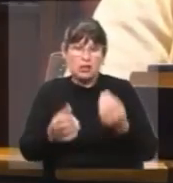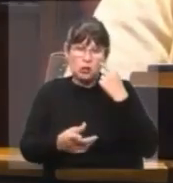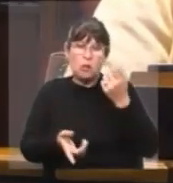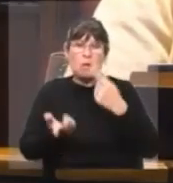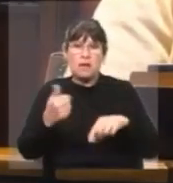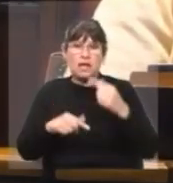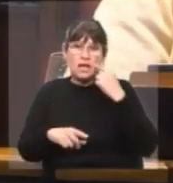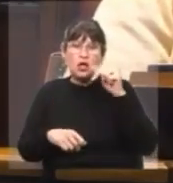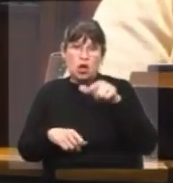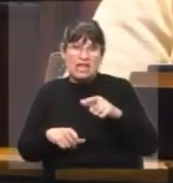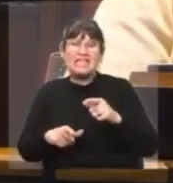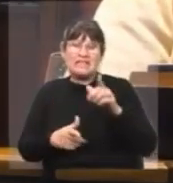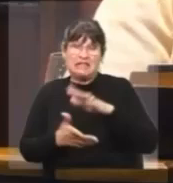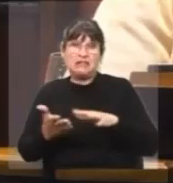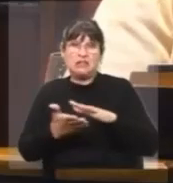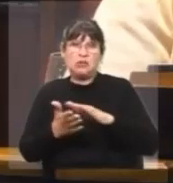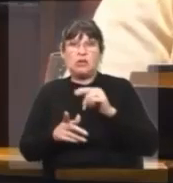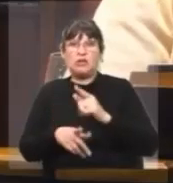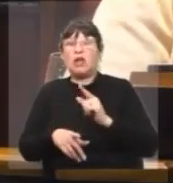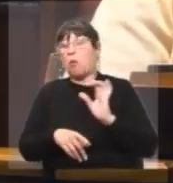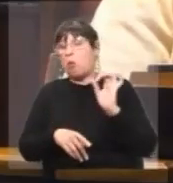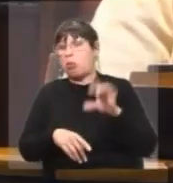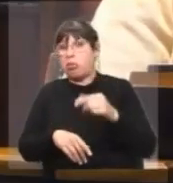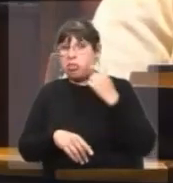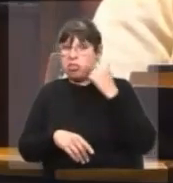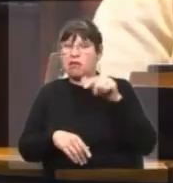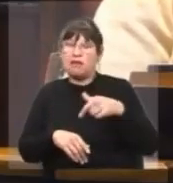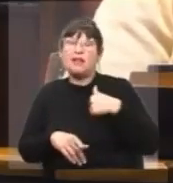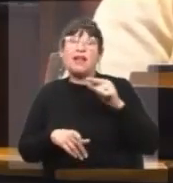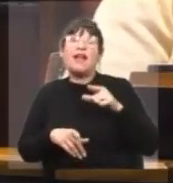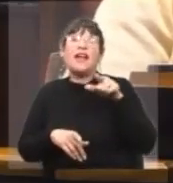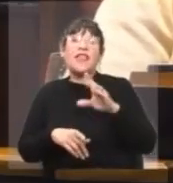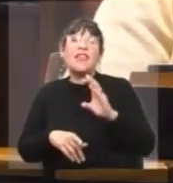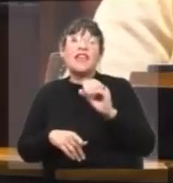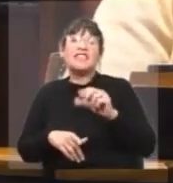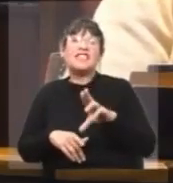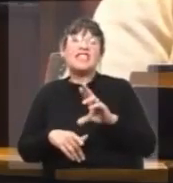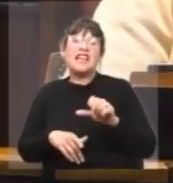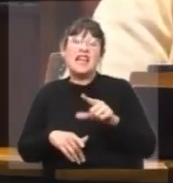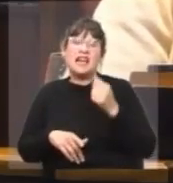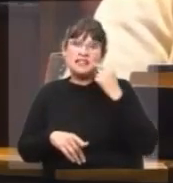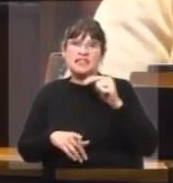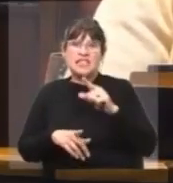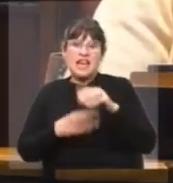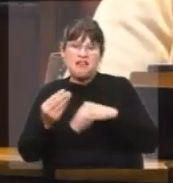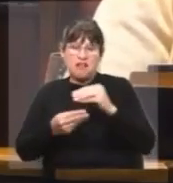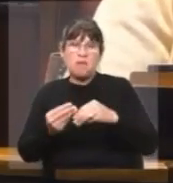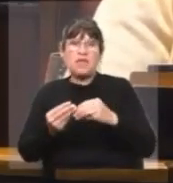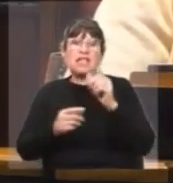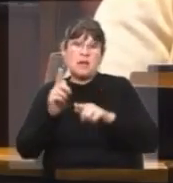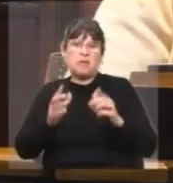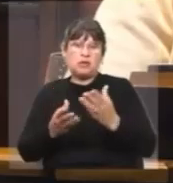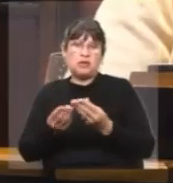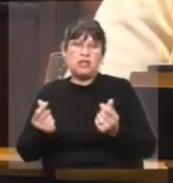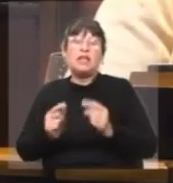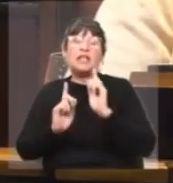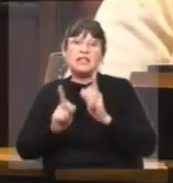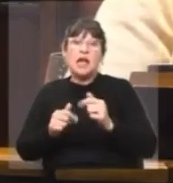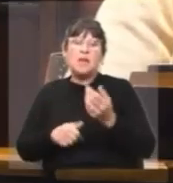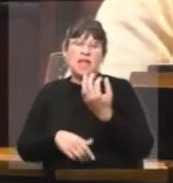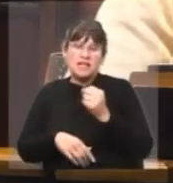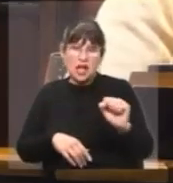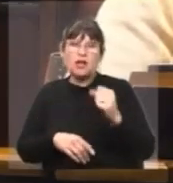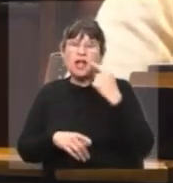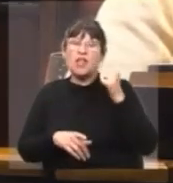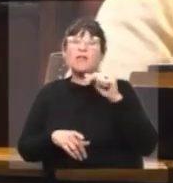incidente no solo es un desaire a Chela Valdés y a las familias de los desaparecidos sino que también representa una violación de los derechos de